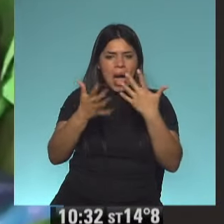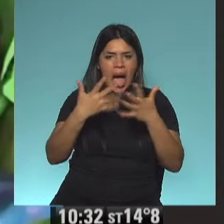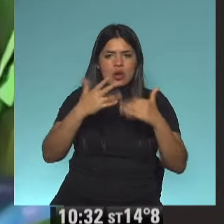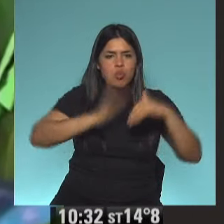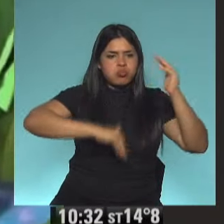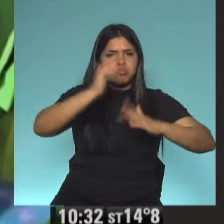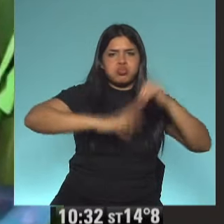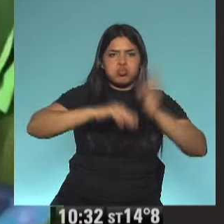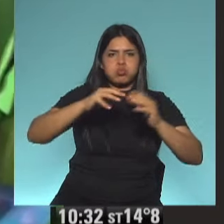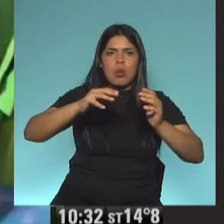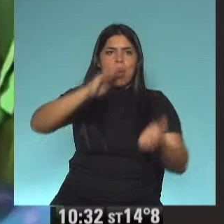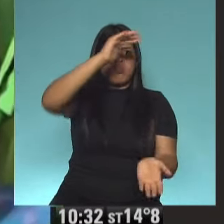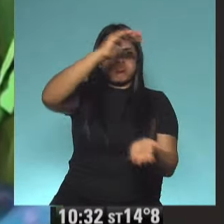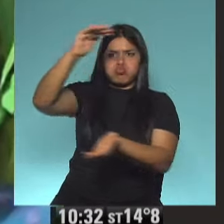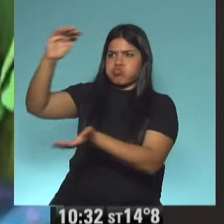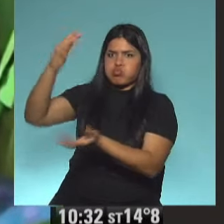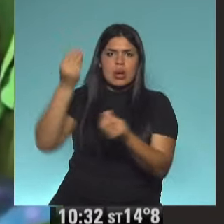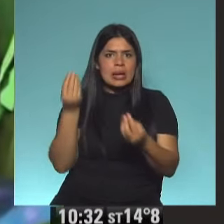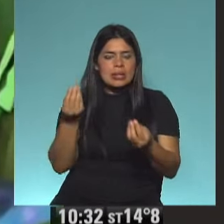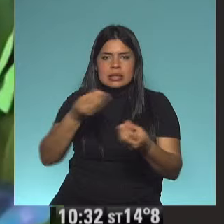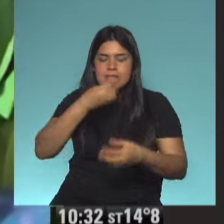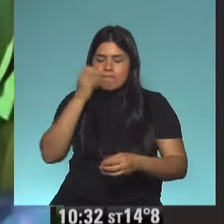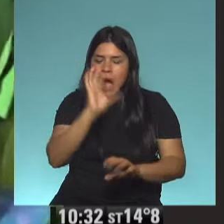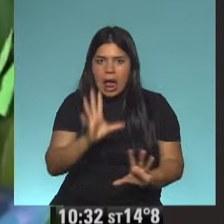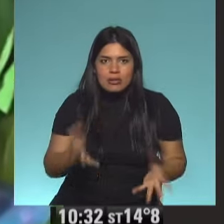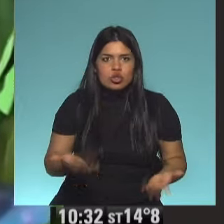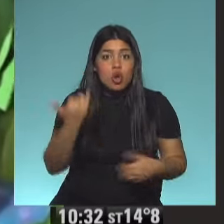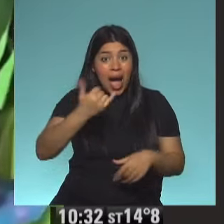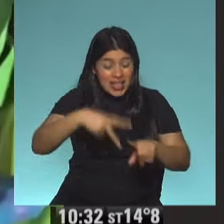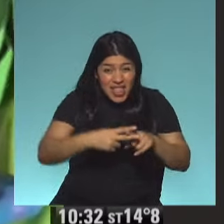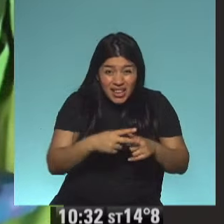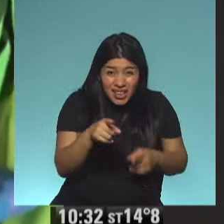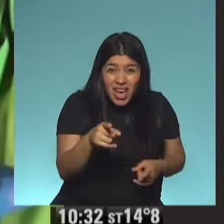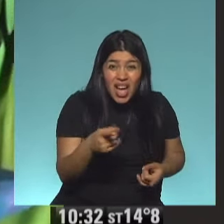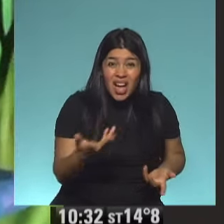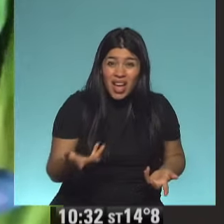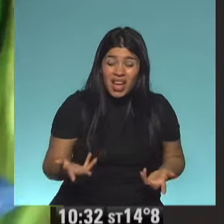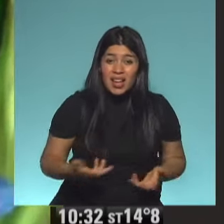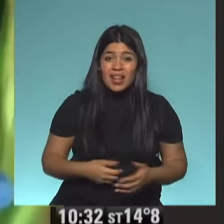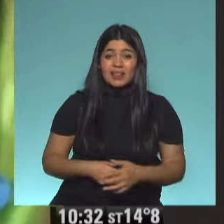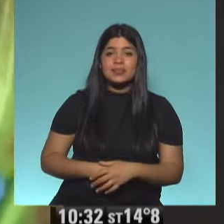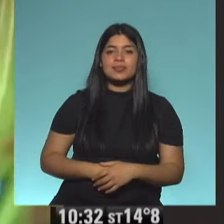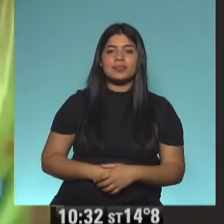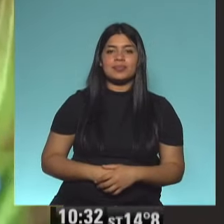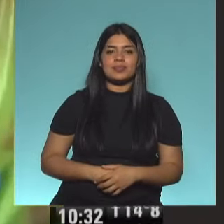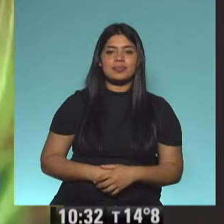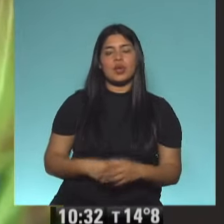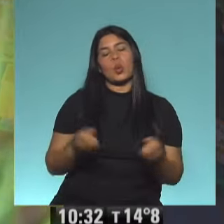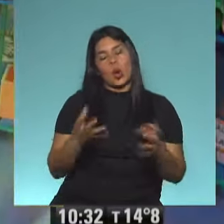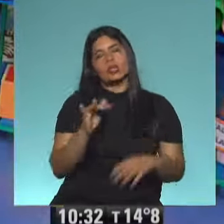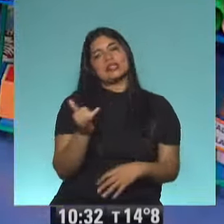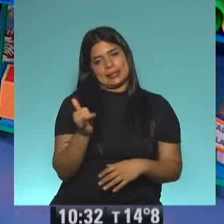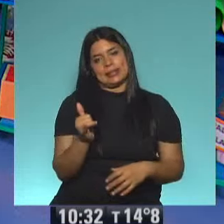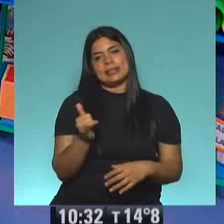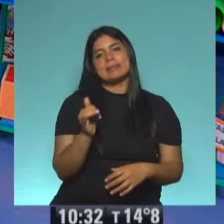estas maravillas. Y quiero saber si existe una técnica para armar estos muñecos. Bueno, sí,